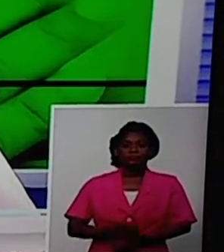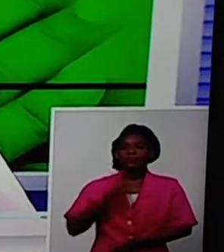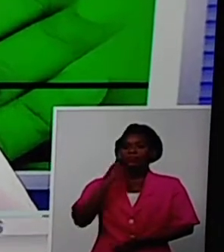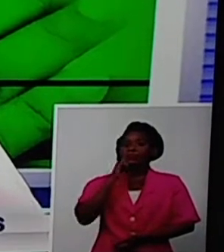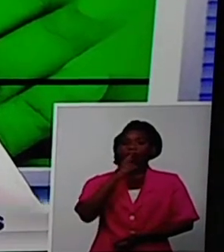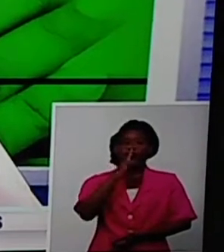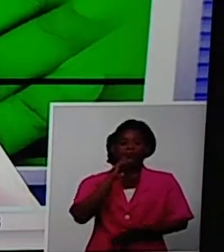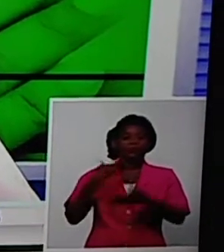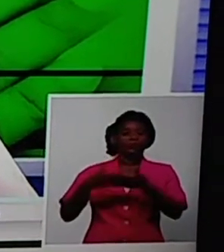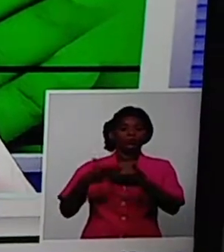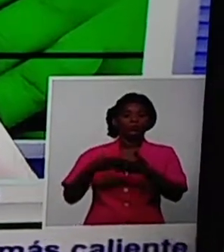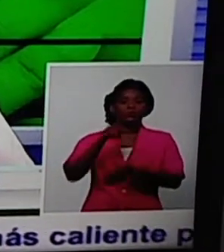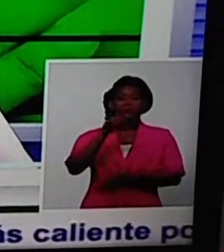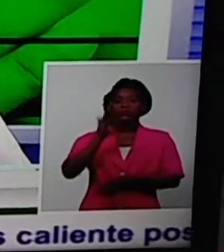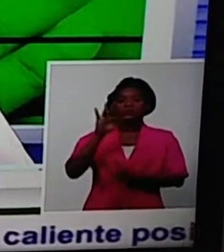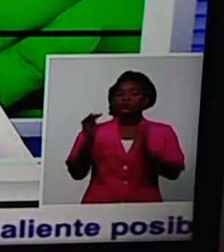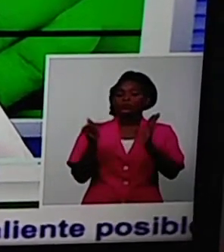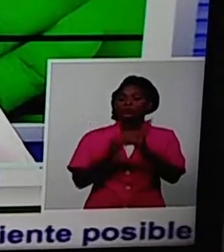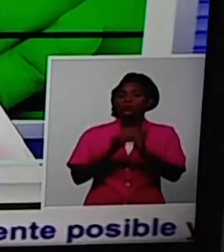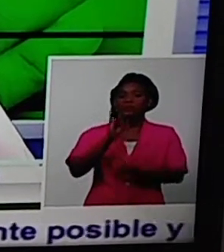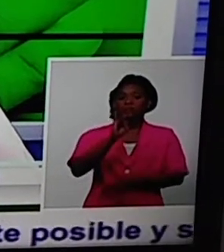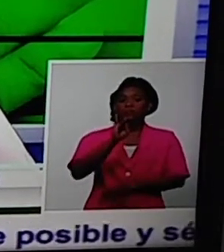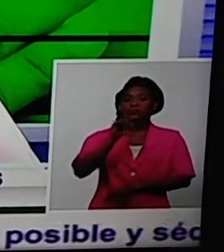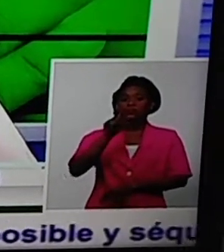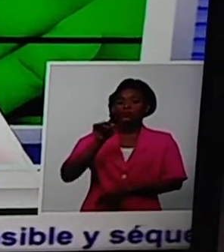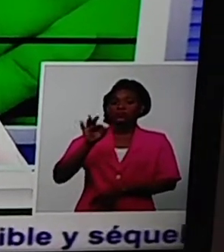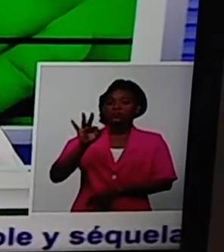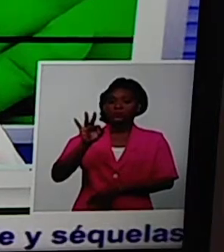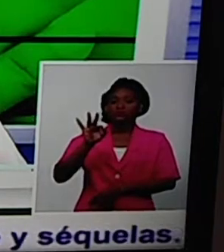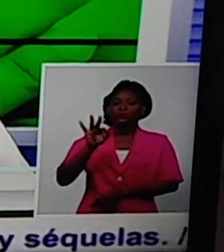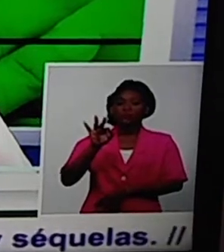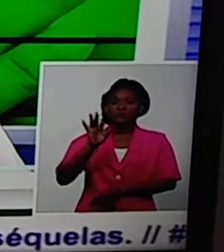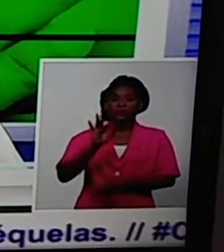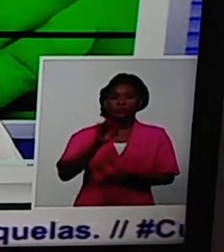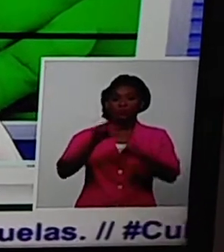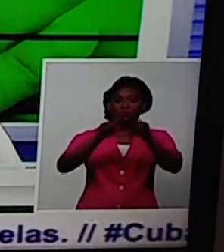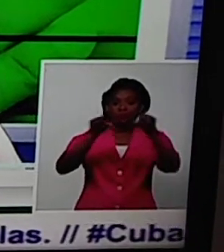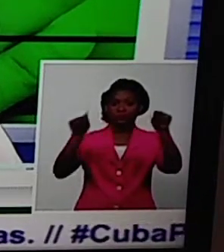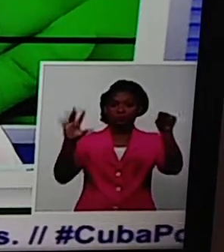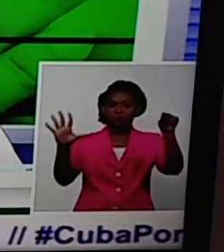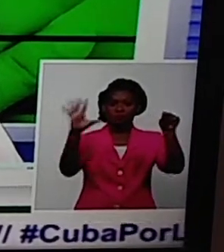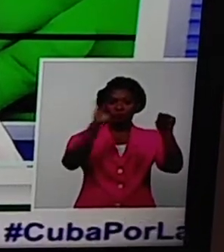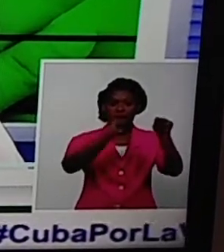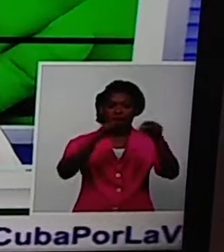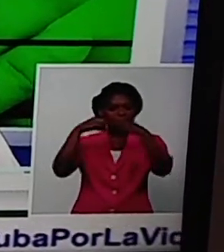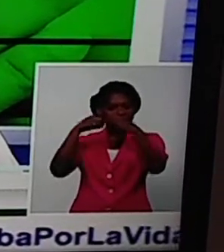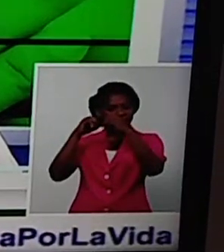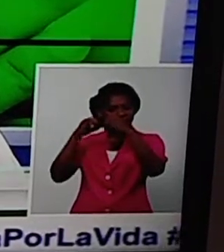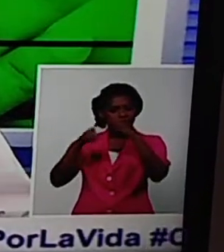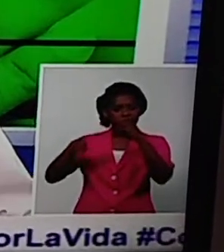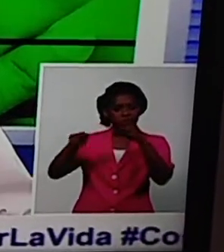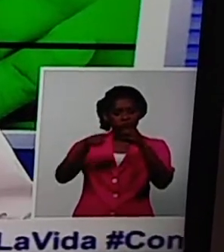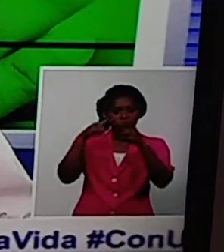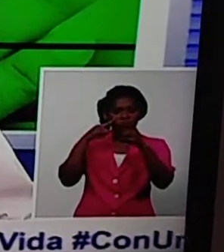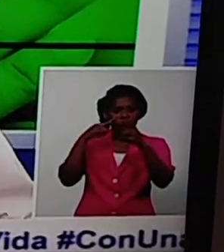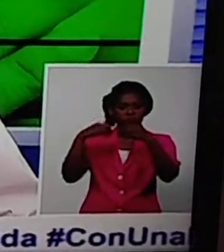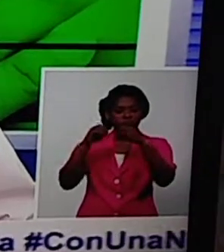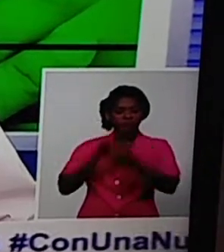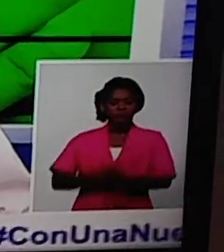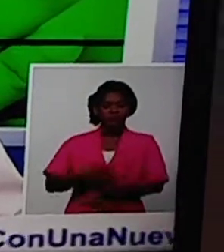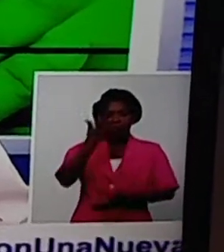18.718 muestras en todos los laboratorios de nuestro país spain artemisa que habíamos